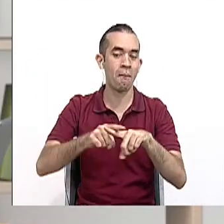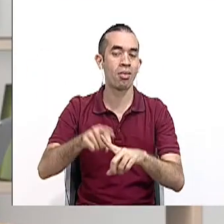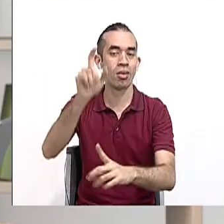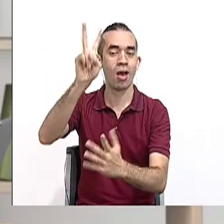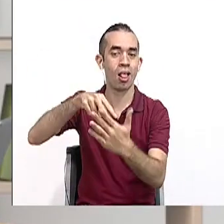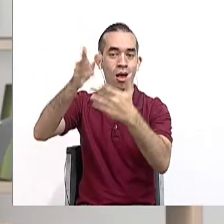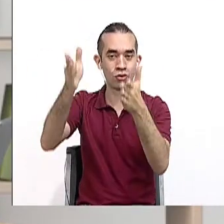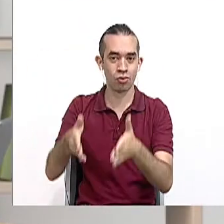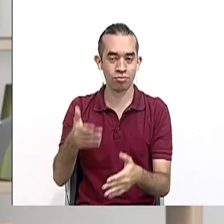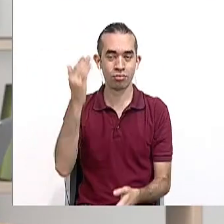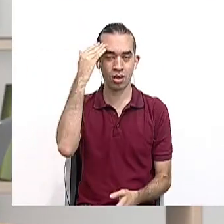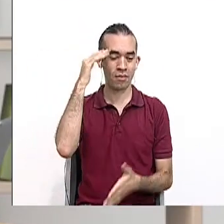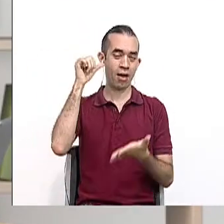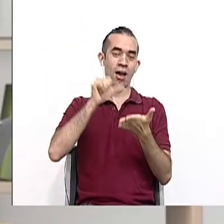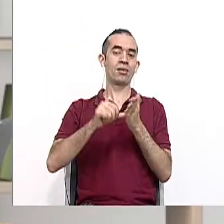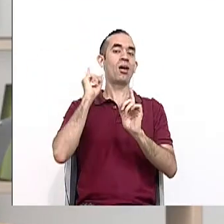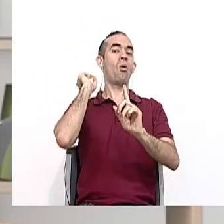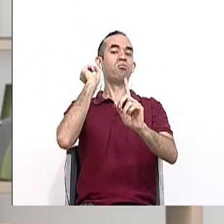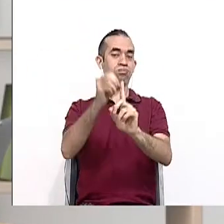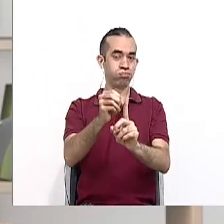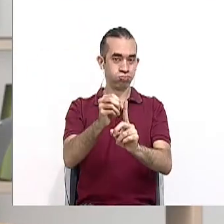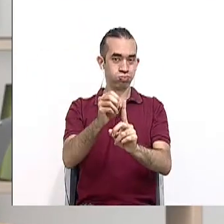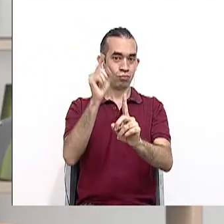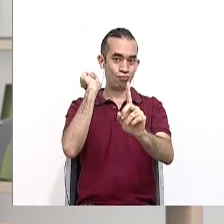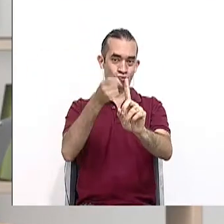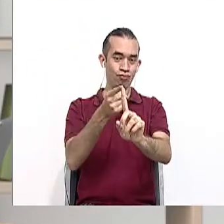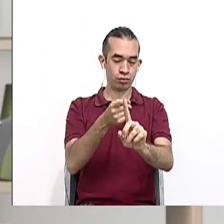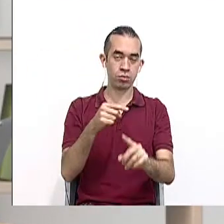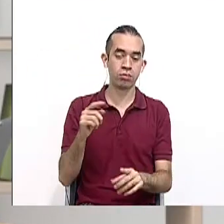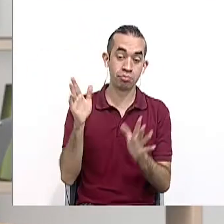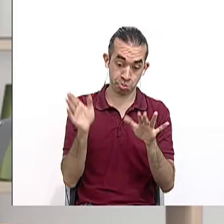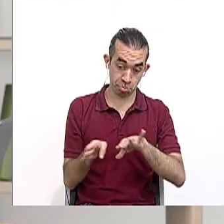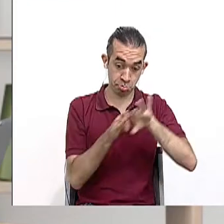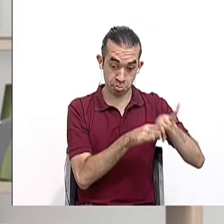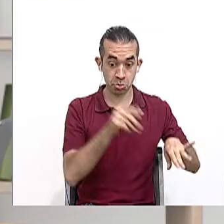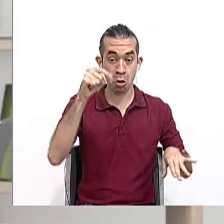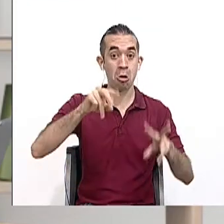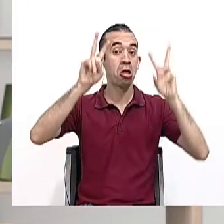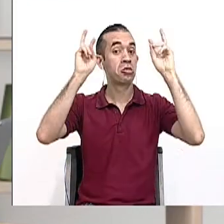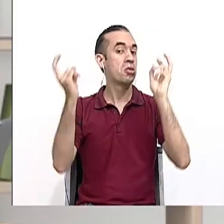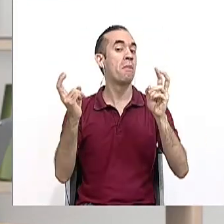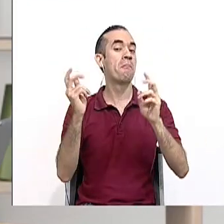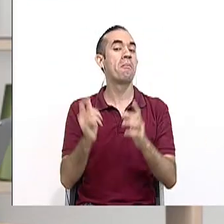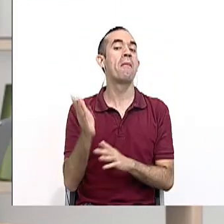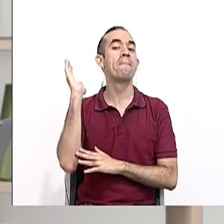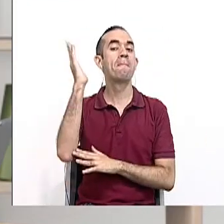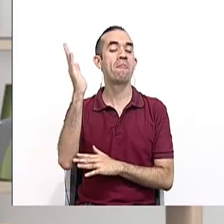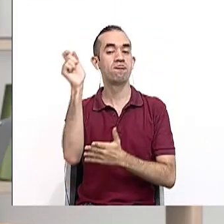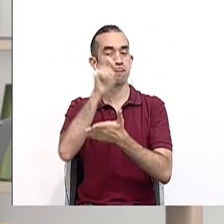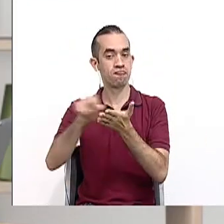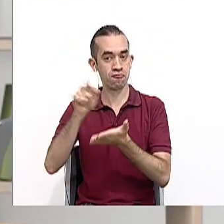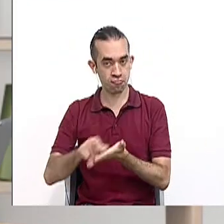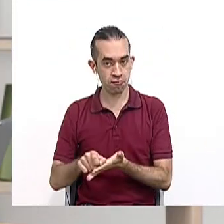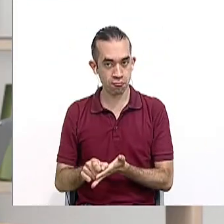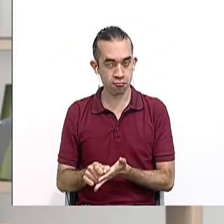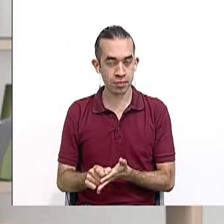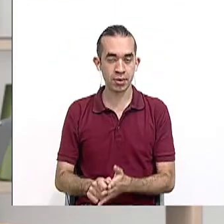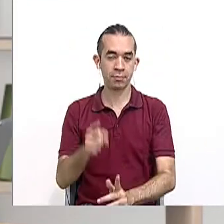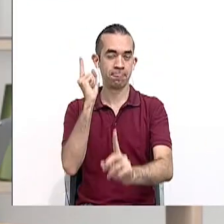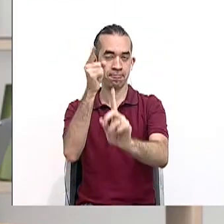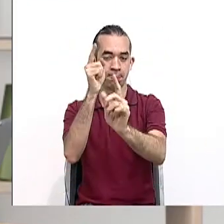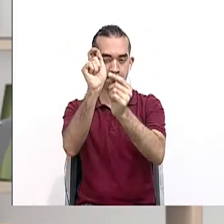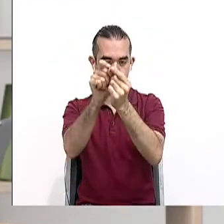cuál es el objetivo. Hoy vamos a hablar sobre el texto expositivo. Para abordar detalladamente cada elemento, veamos la